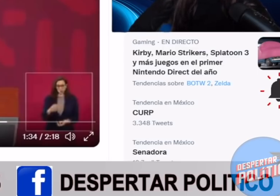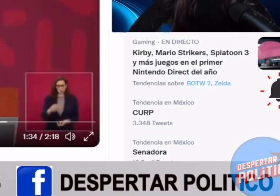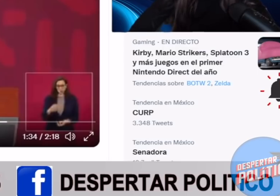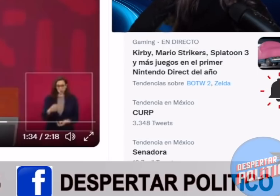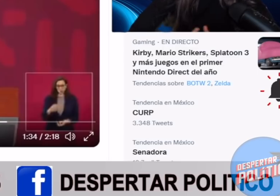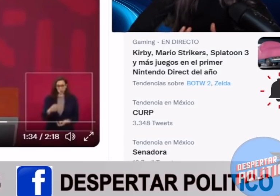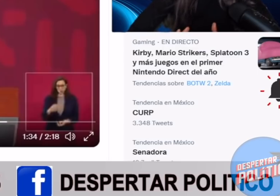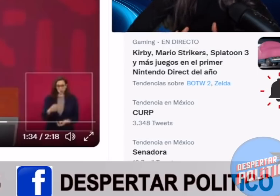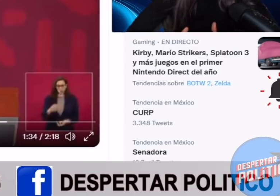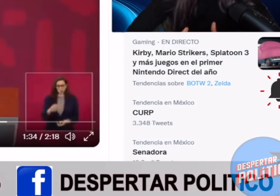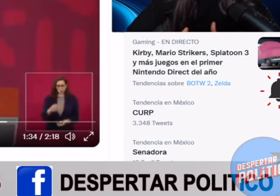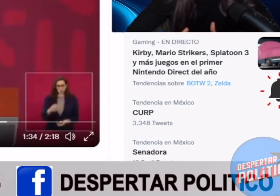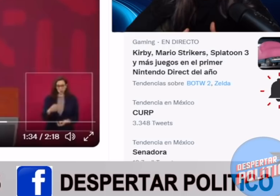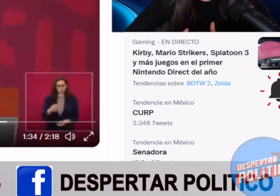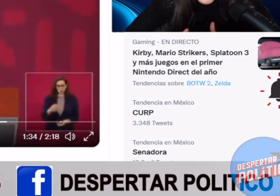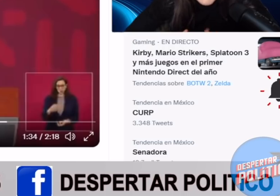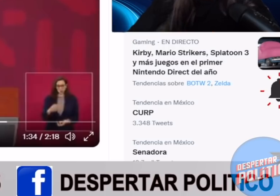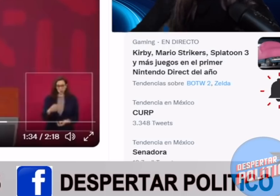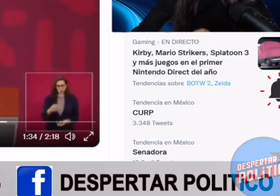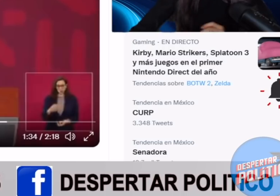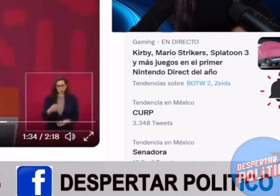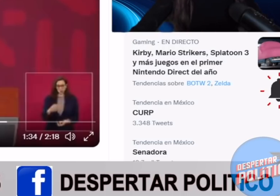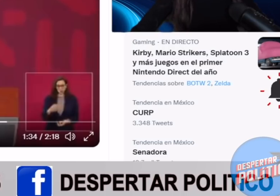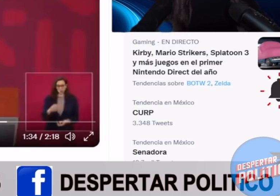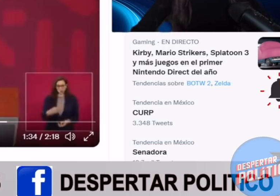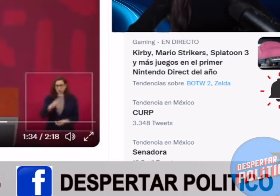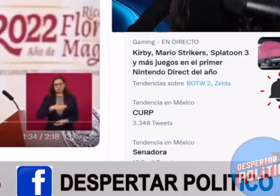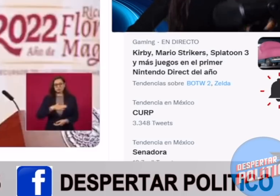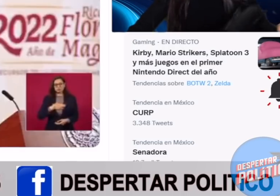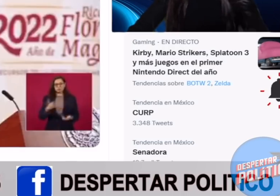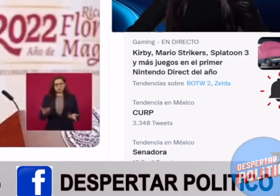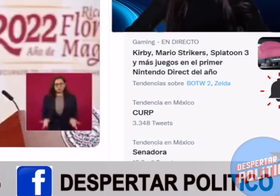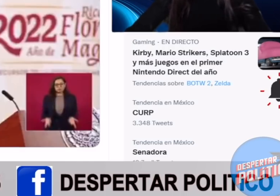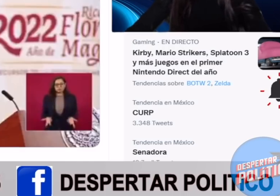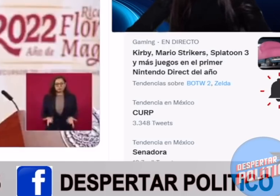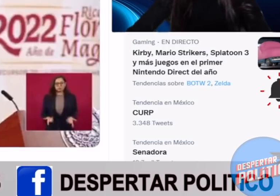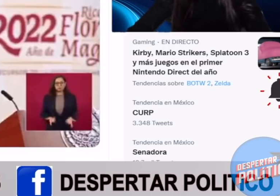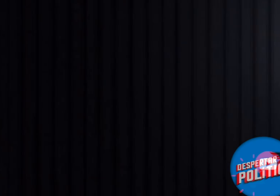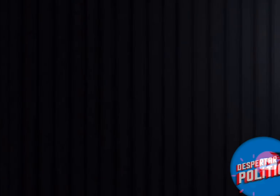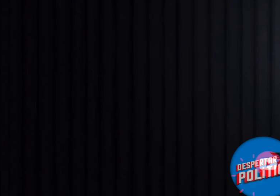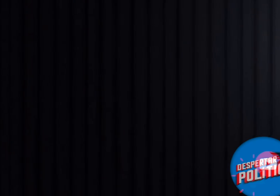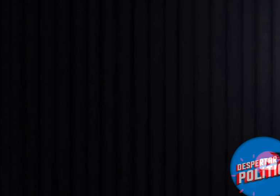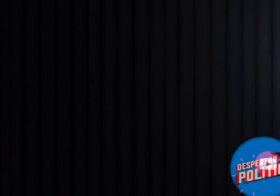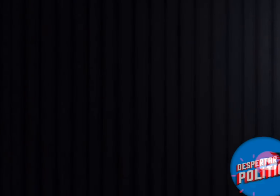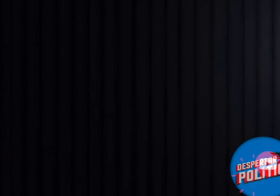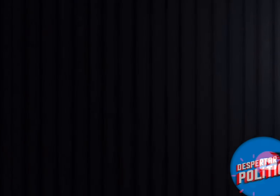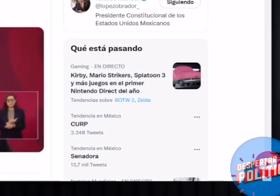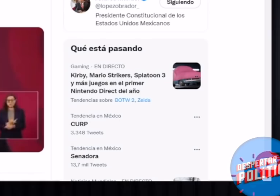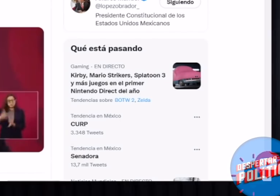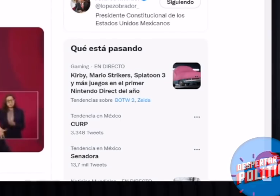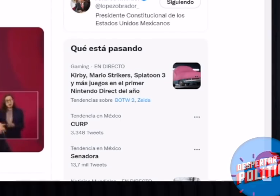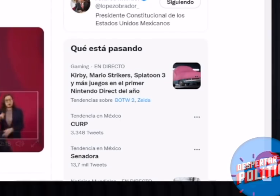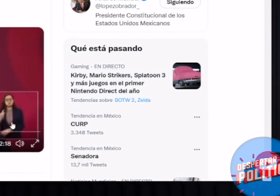españoles y ya no somos patio trasero de nadie. Vamos a escuchar. Por esa maniobra